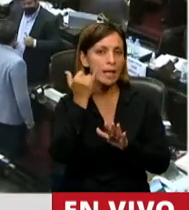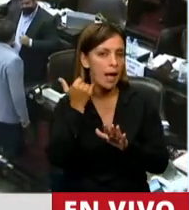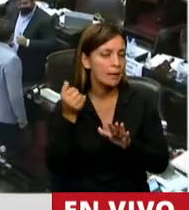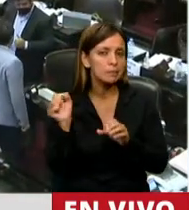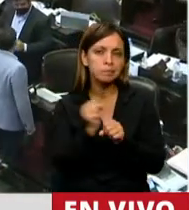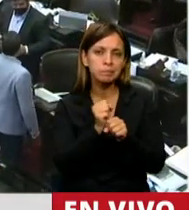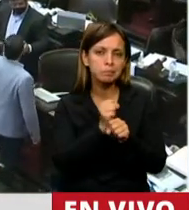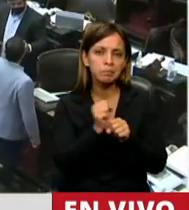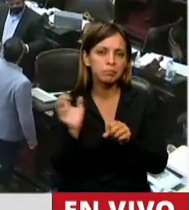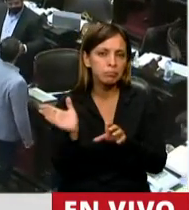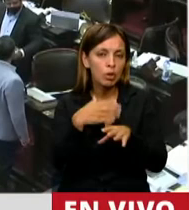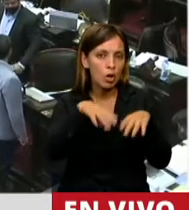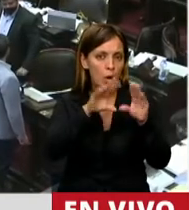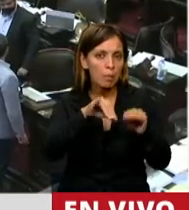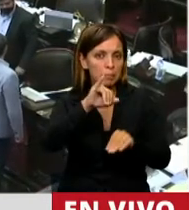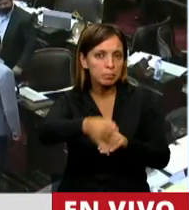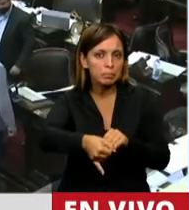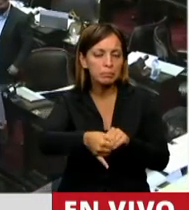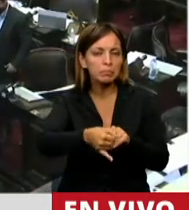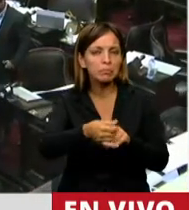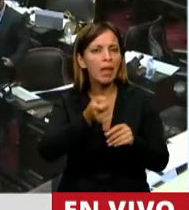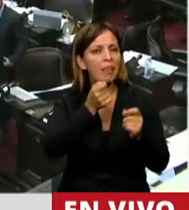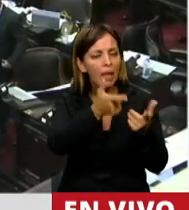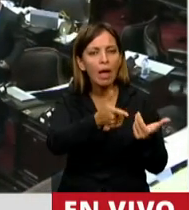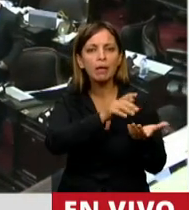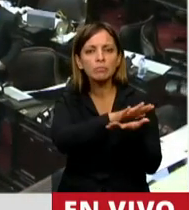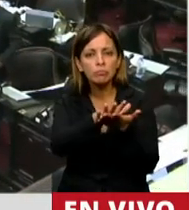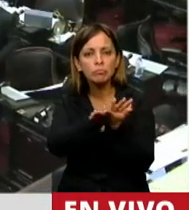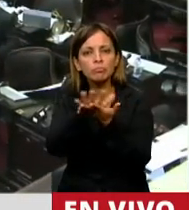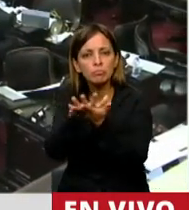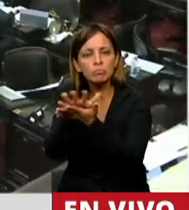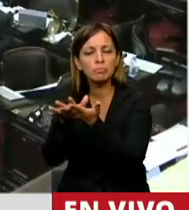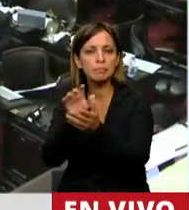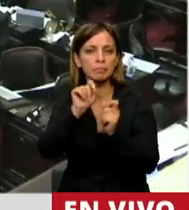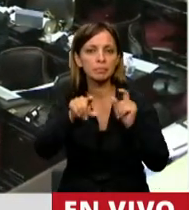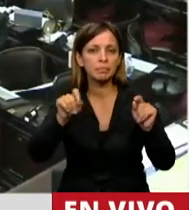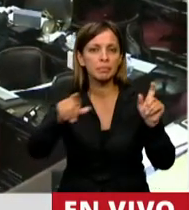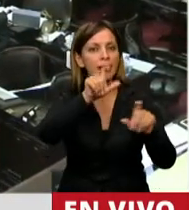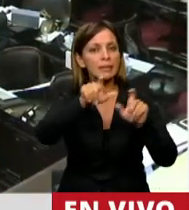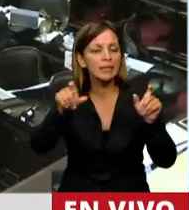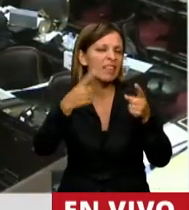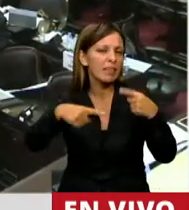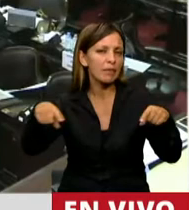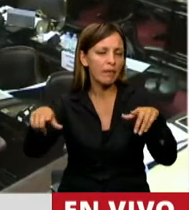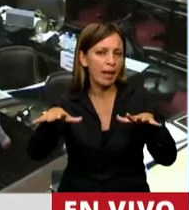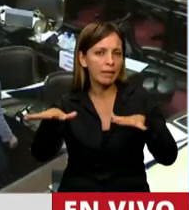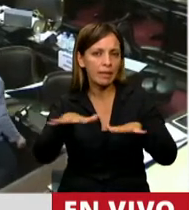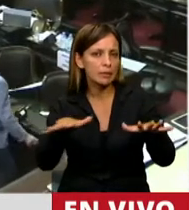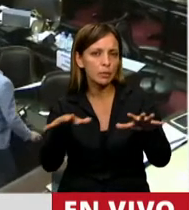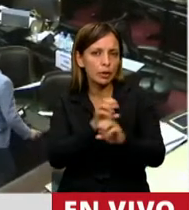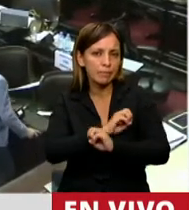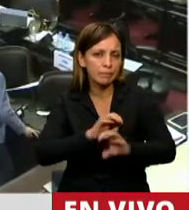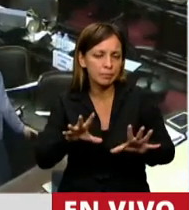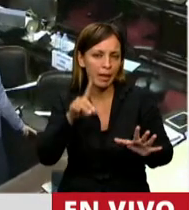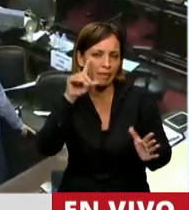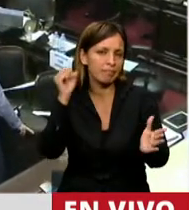manera unánime, respuesta a cada una de las víctimas de los hechos que conmocionaron a nuestra